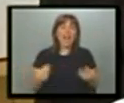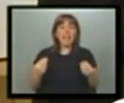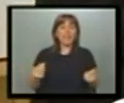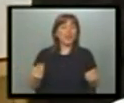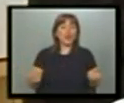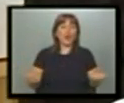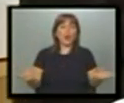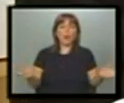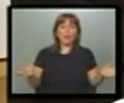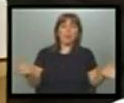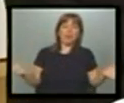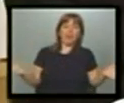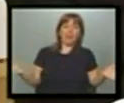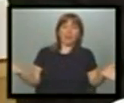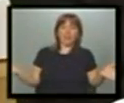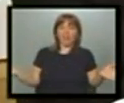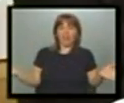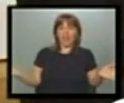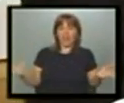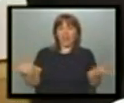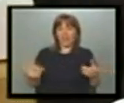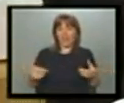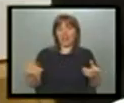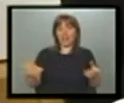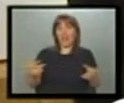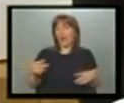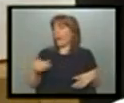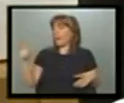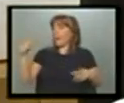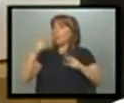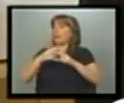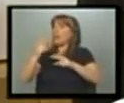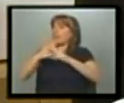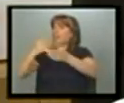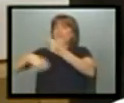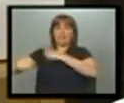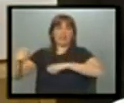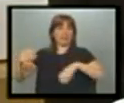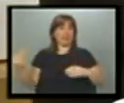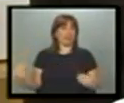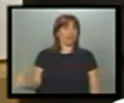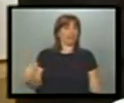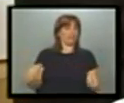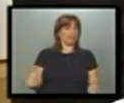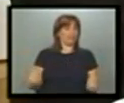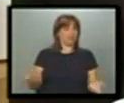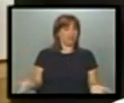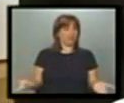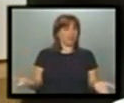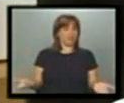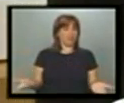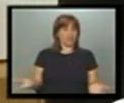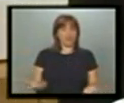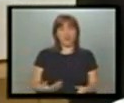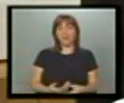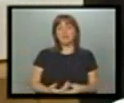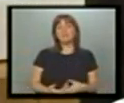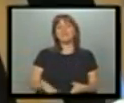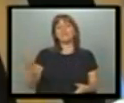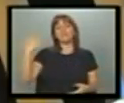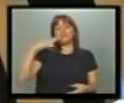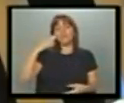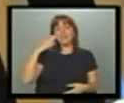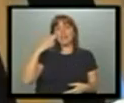llegar? Es muy fuerte que te vendan un parque, mirá, que te corran un límite. Ayer en el, o sea, el juzgado, una cadena de complicidad tremenda. Ayer estuve a la tarde en el